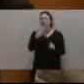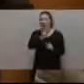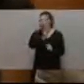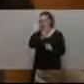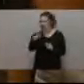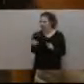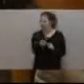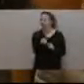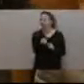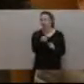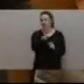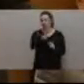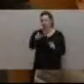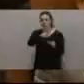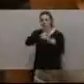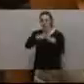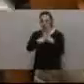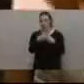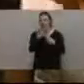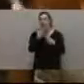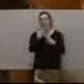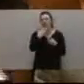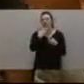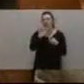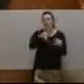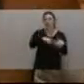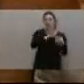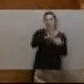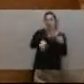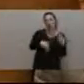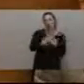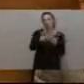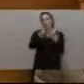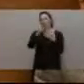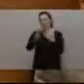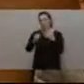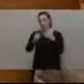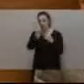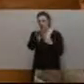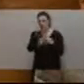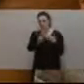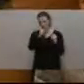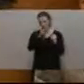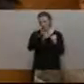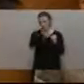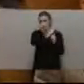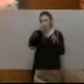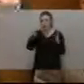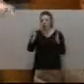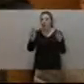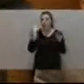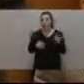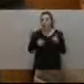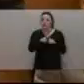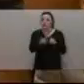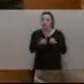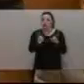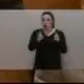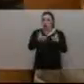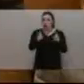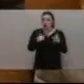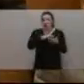sus miembros, cuyas edades oscilan desde los 18 hasta los 60 años. La reunión a la que hacía mención al inicio de